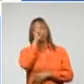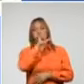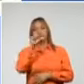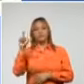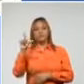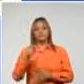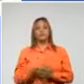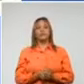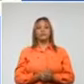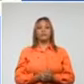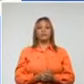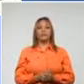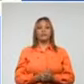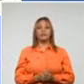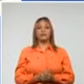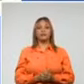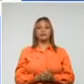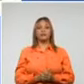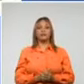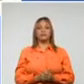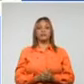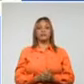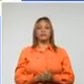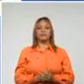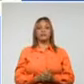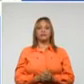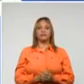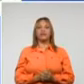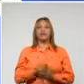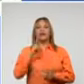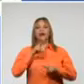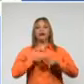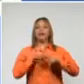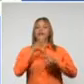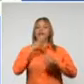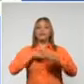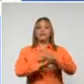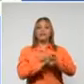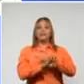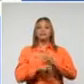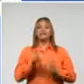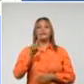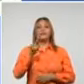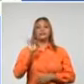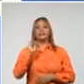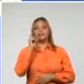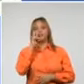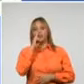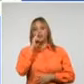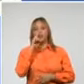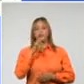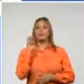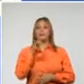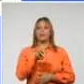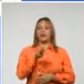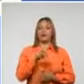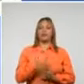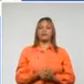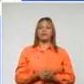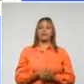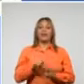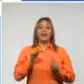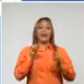Centro Habana, Mario Escalón en Habana del Este y 27 de noviembre en Marianao. Son las áreas de